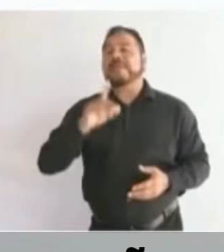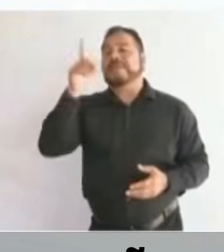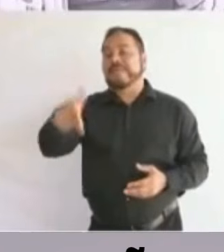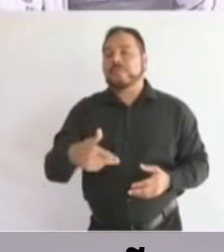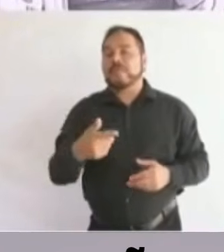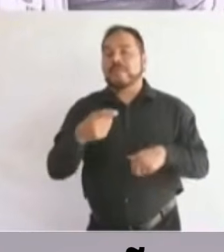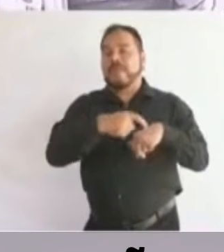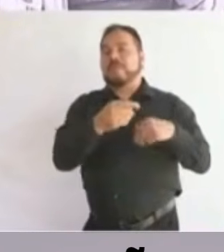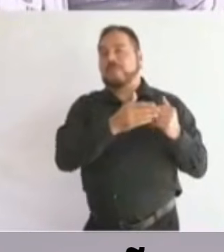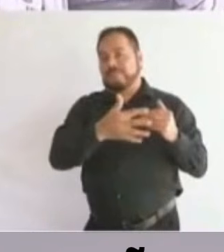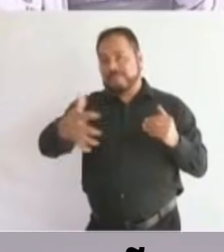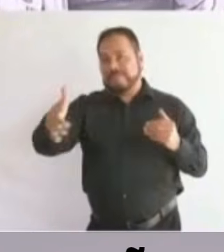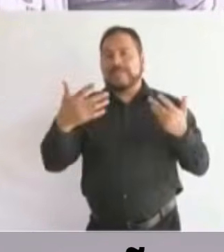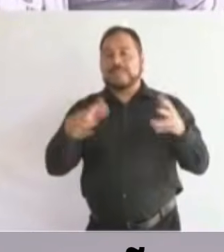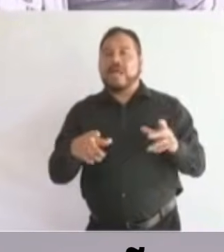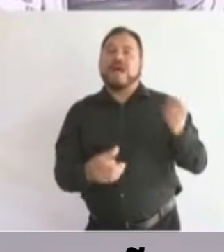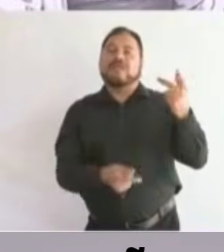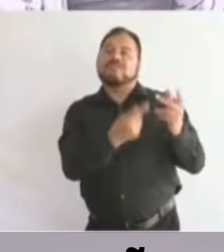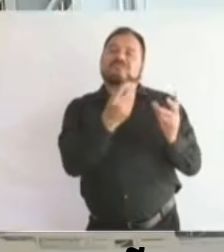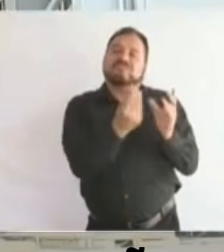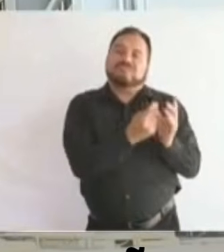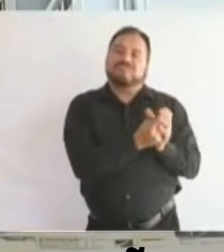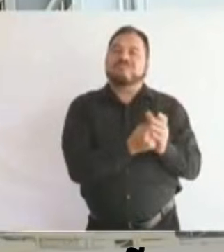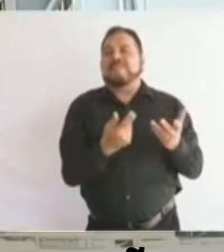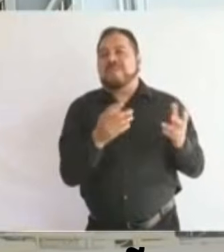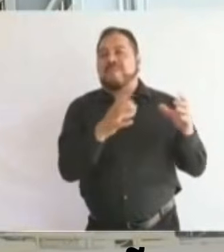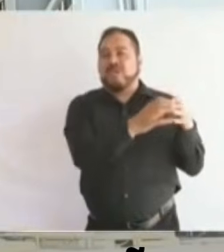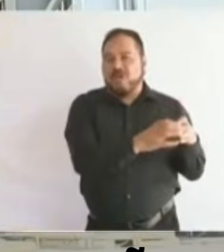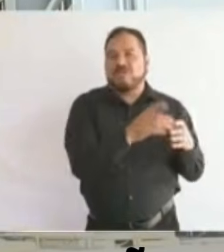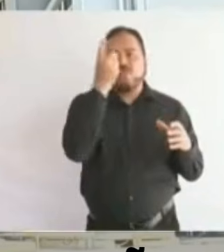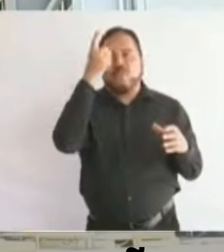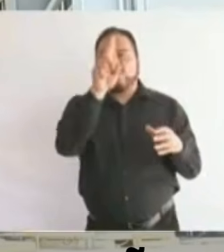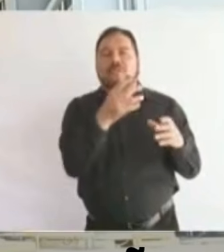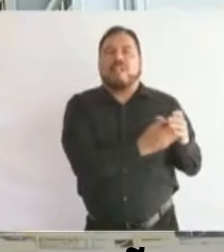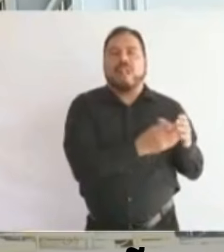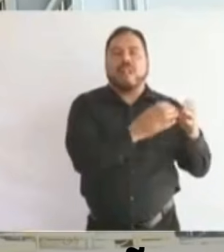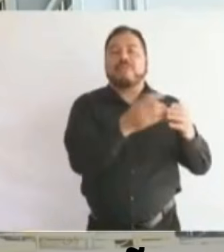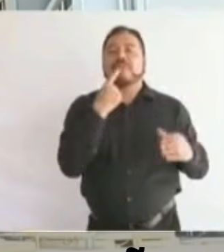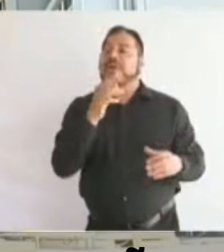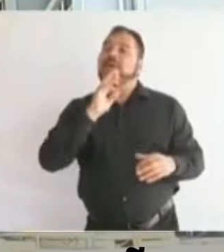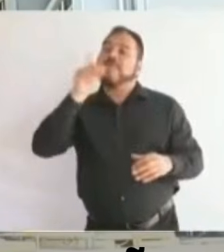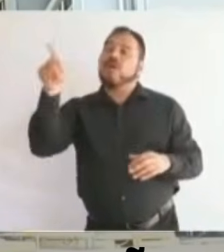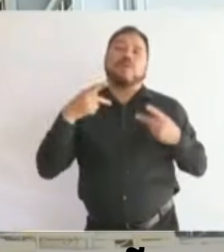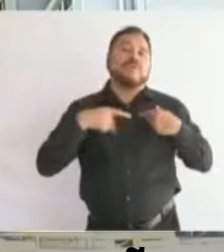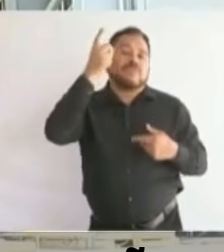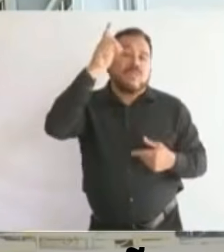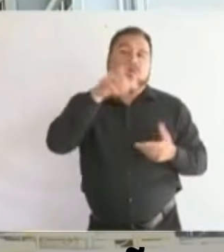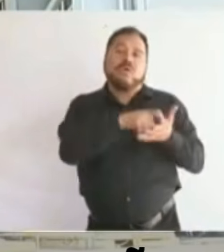un periodo de privatizaciones, una visión de que lo privado era mejor que lo público